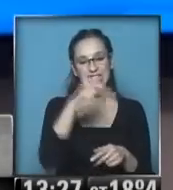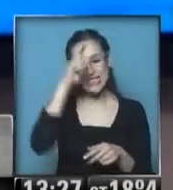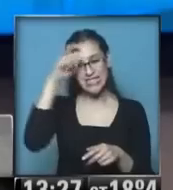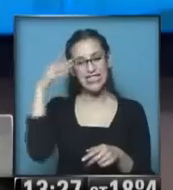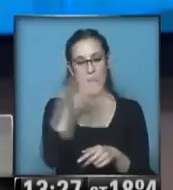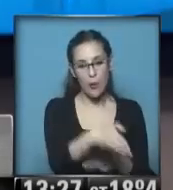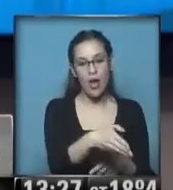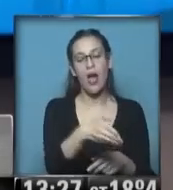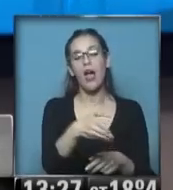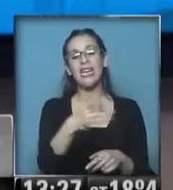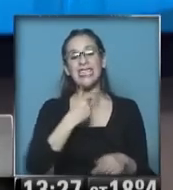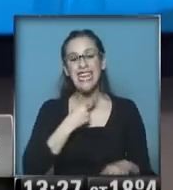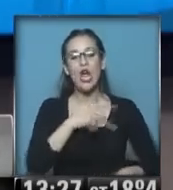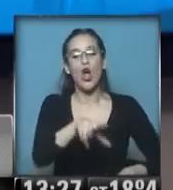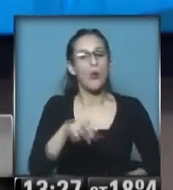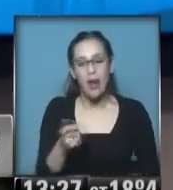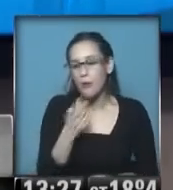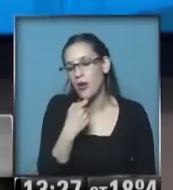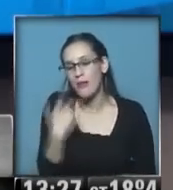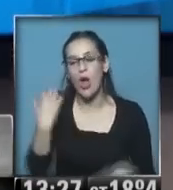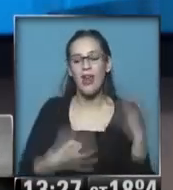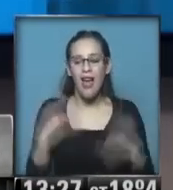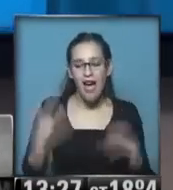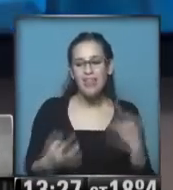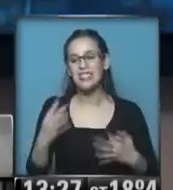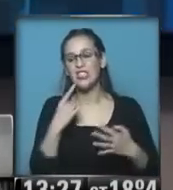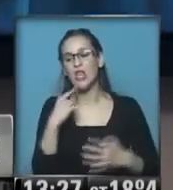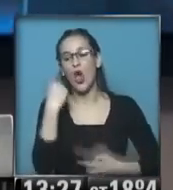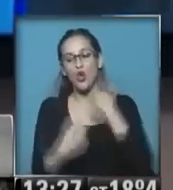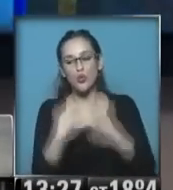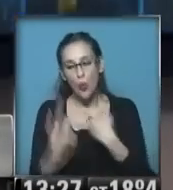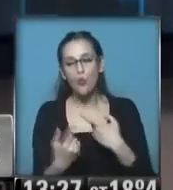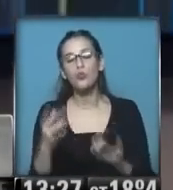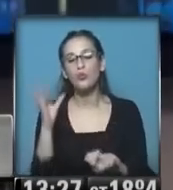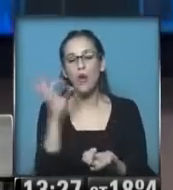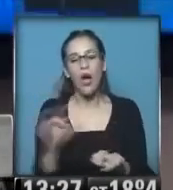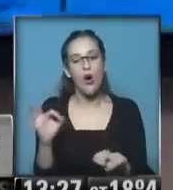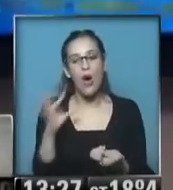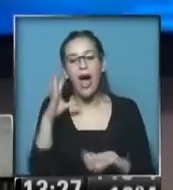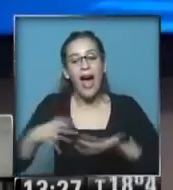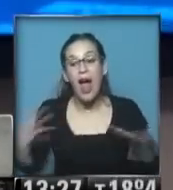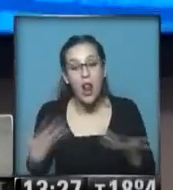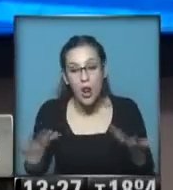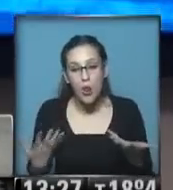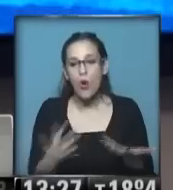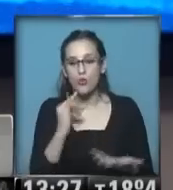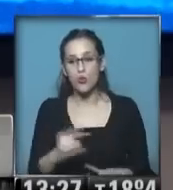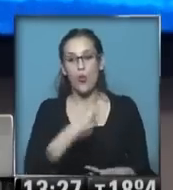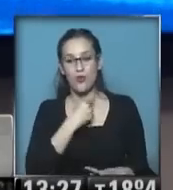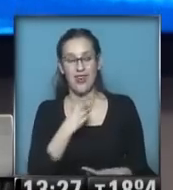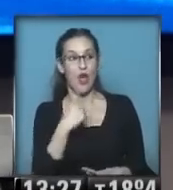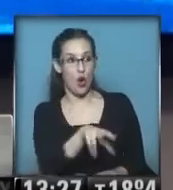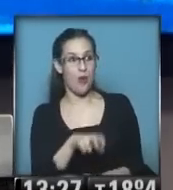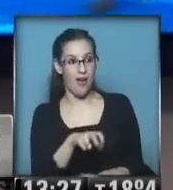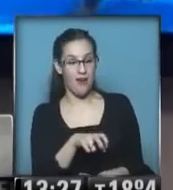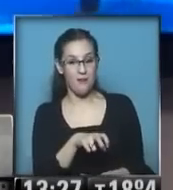cobrarle por un análisis por una consulta o por cualquiera de las prestaciones que están incluidas dentro lo que es el programa médico